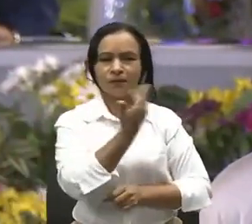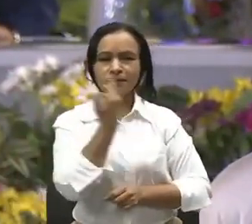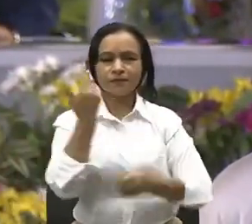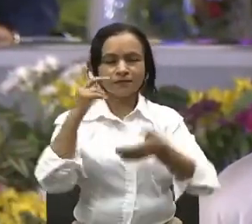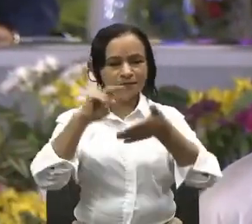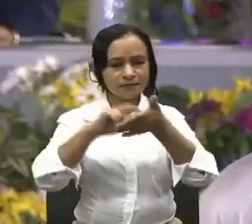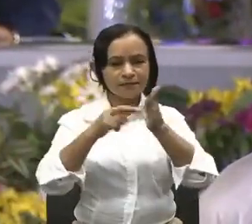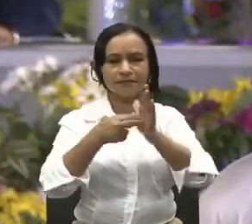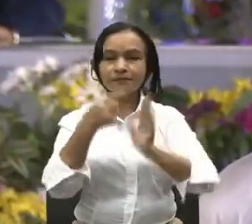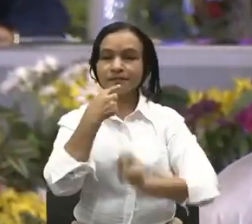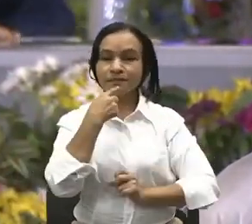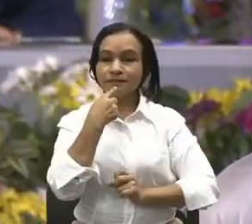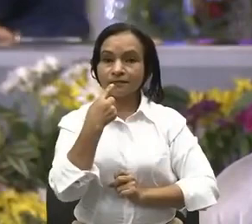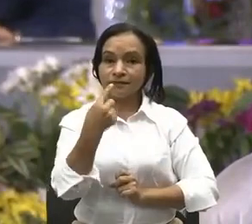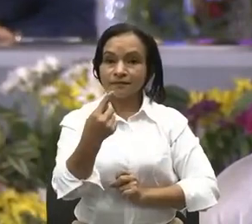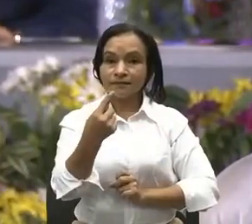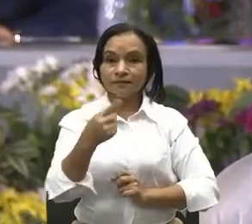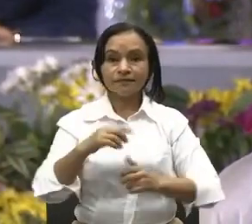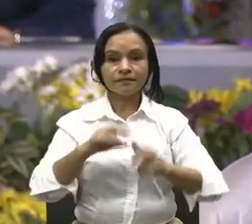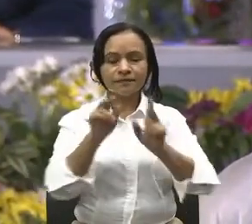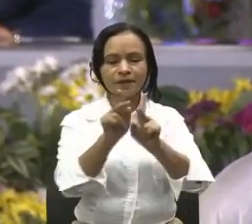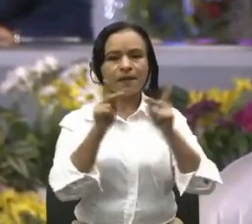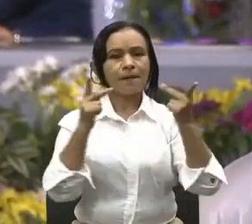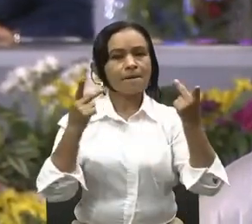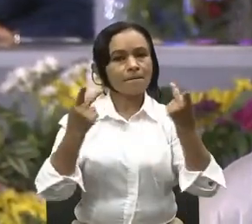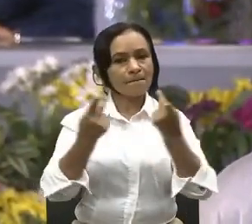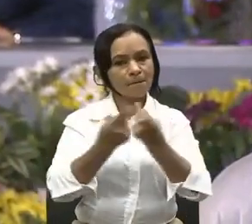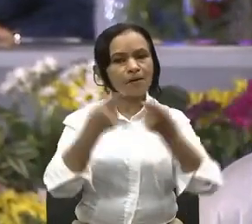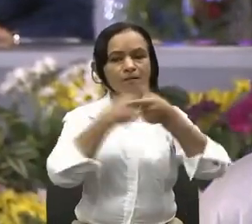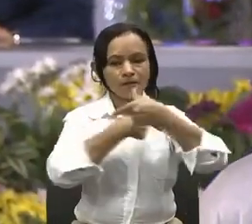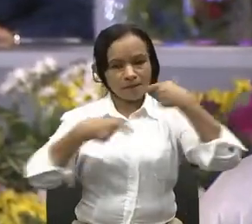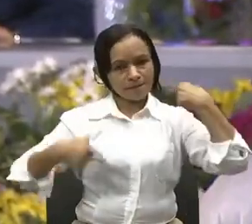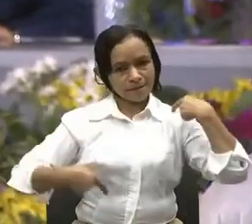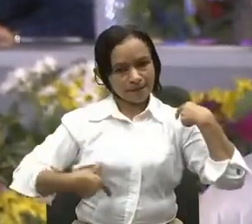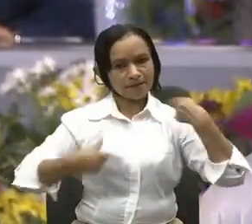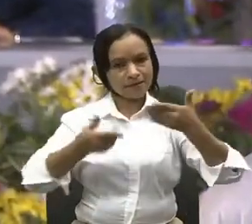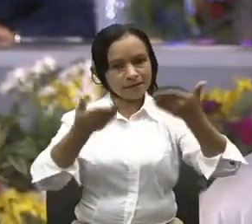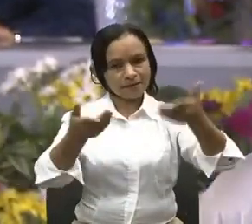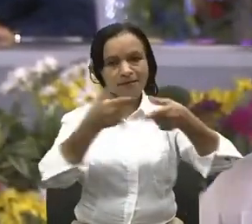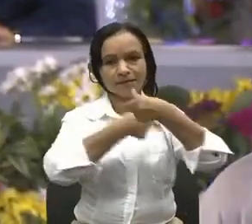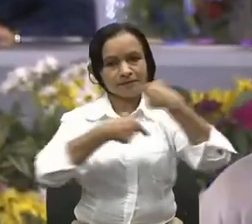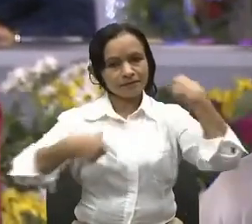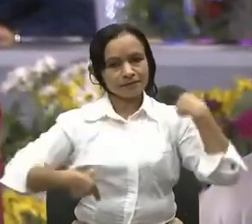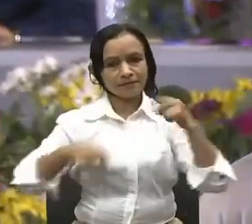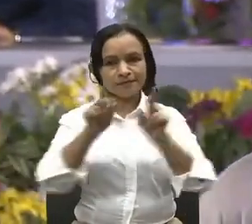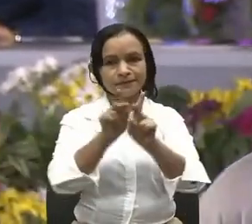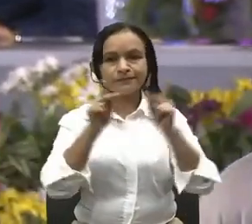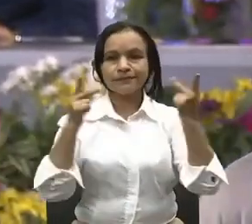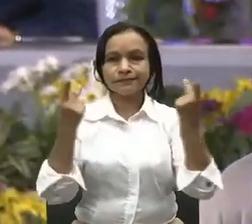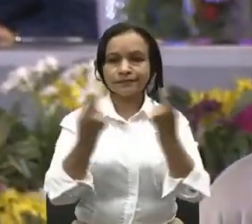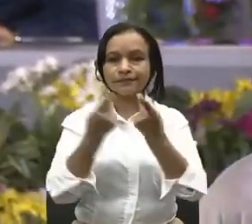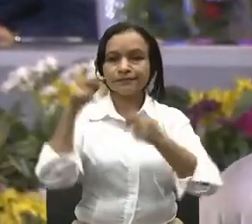eso decimos: el pueblo presidente. Y por eso hoy